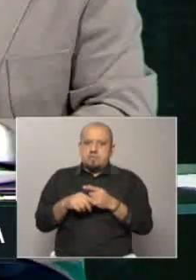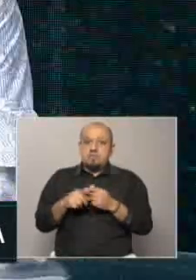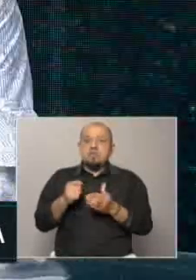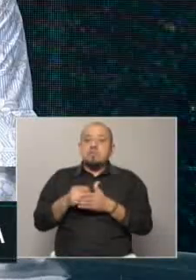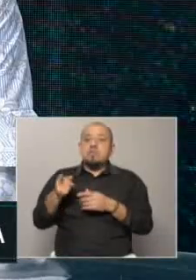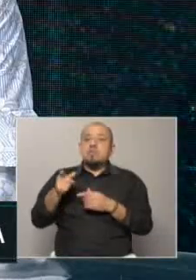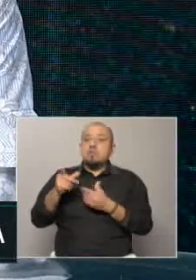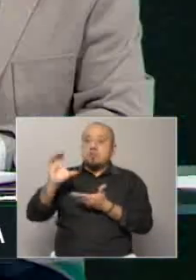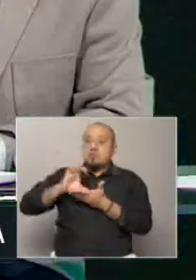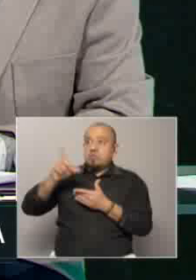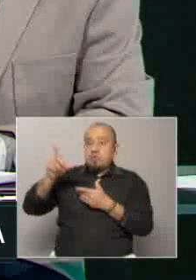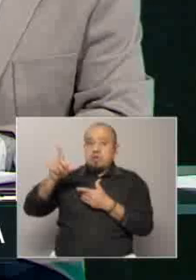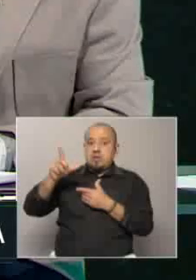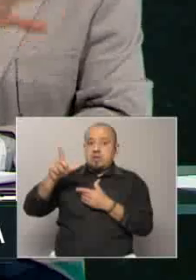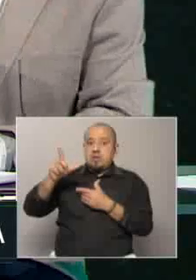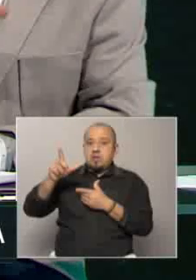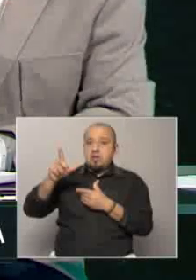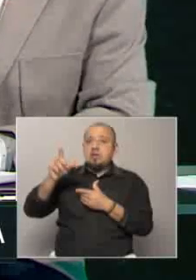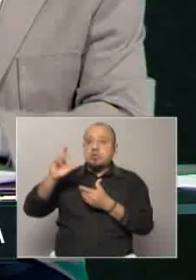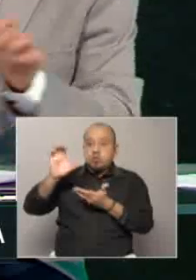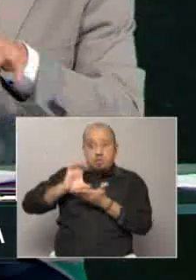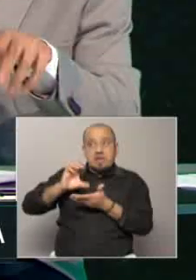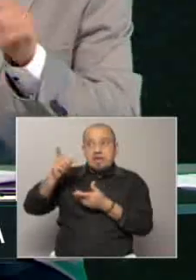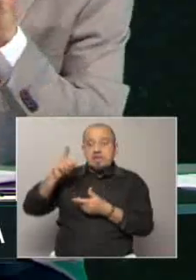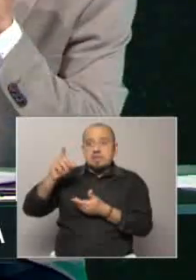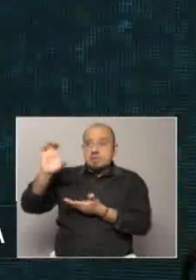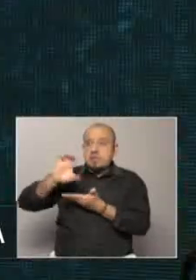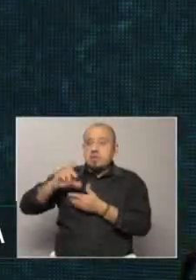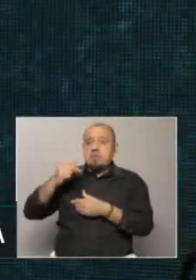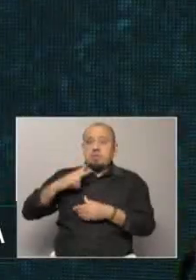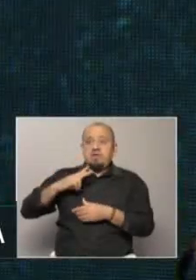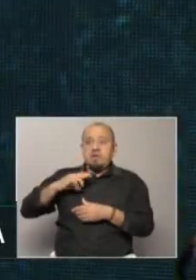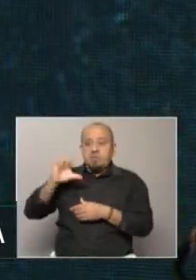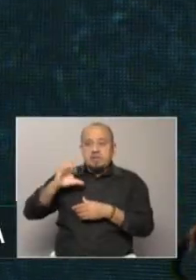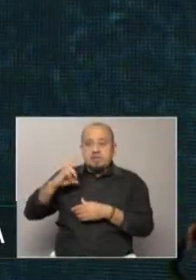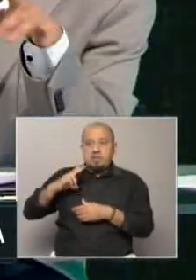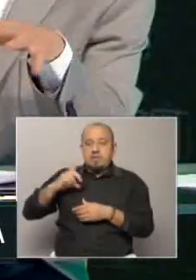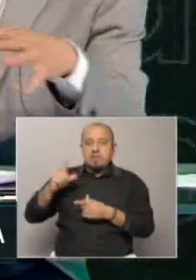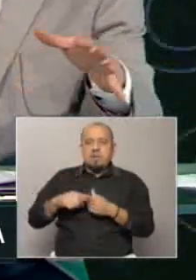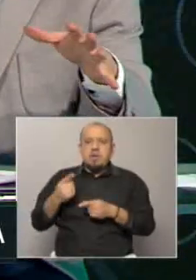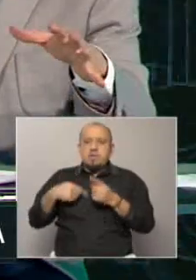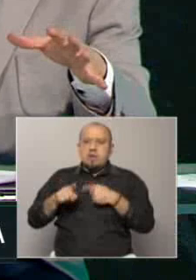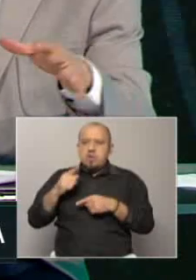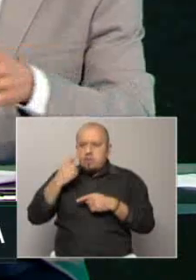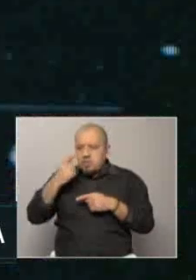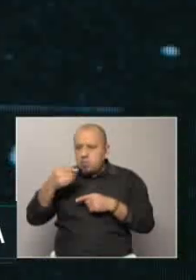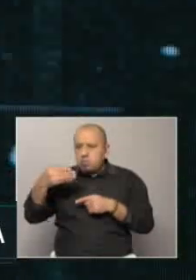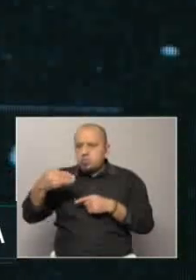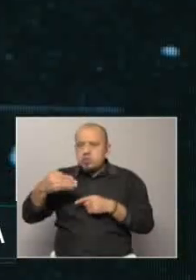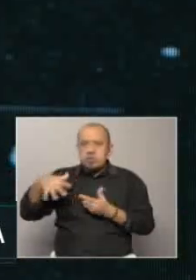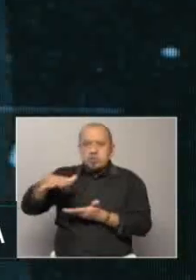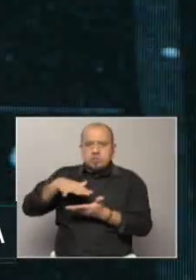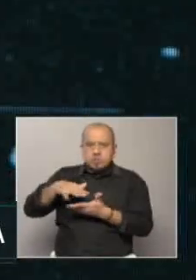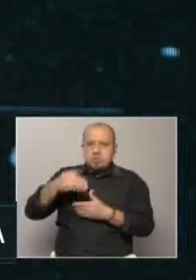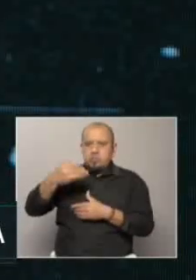es que son capitales extranjeros, creo. Ah, okay. Creo que son capitales, sí. Hay empresas privadas. Sí, empresas, ¿no?, privadas. Pero vieron que en esa zona del buceo, bueno, está